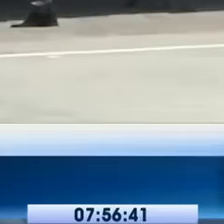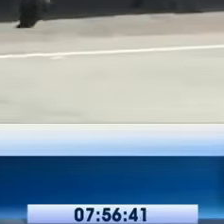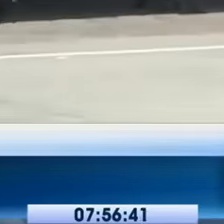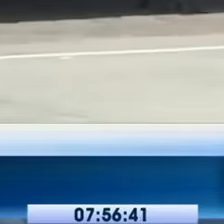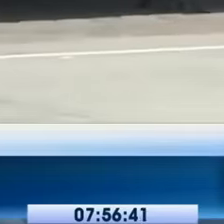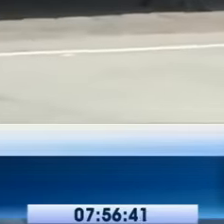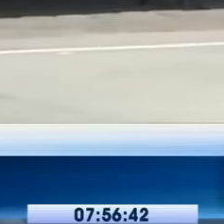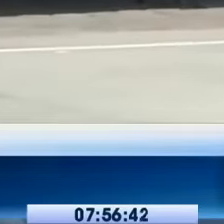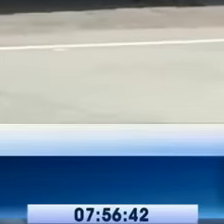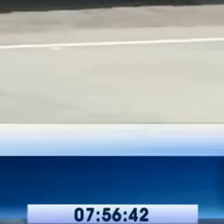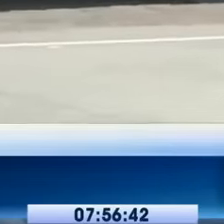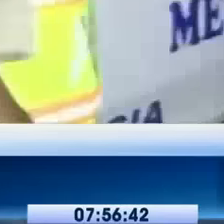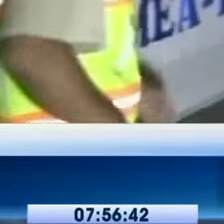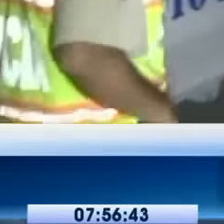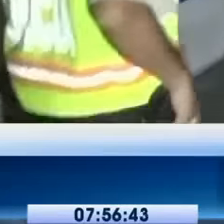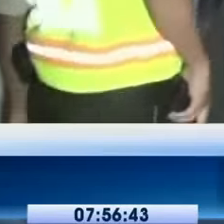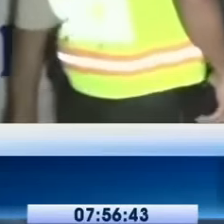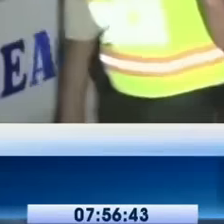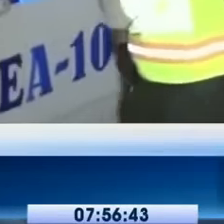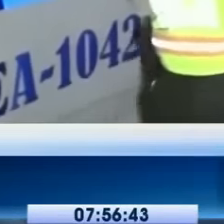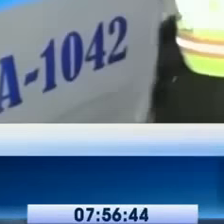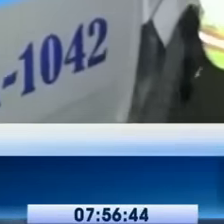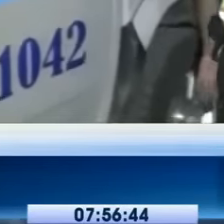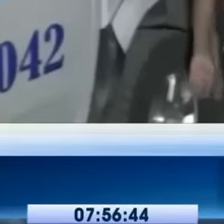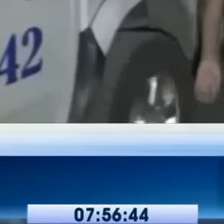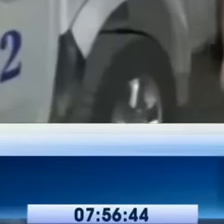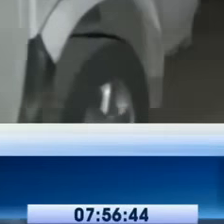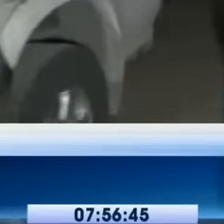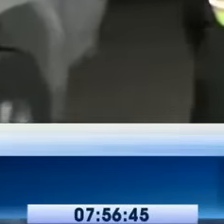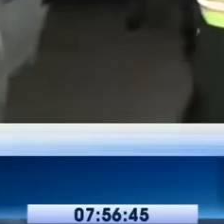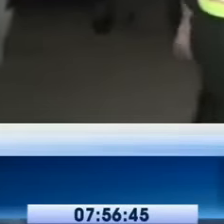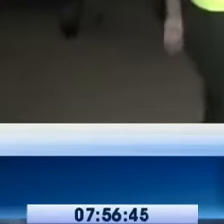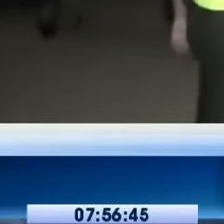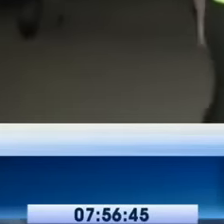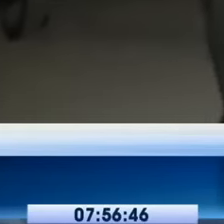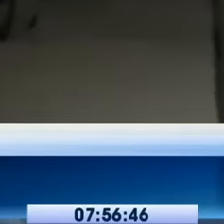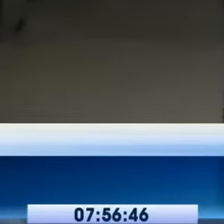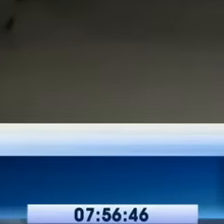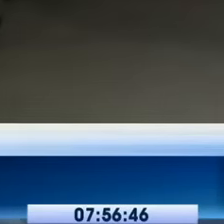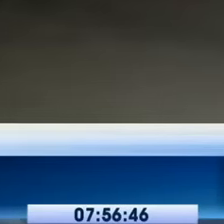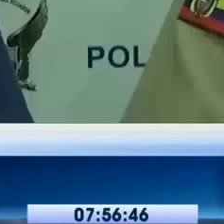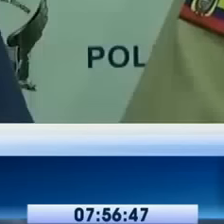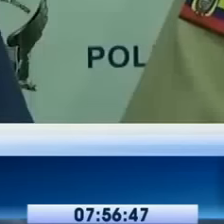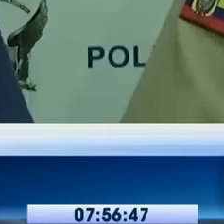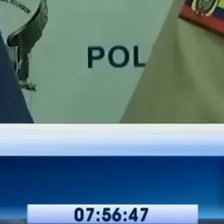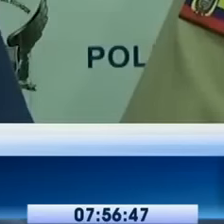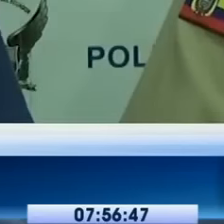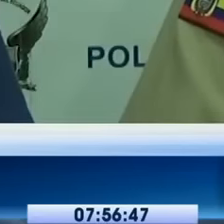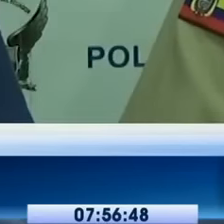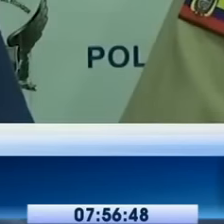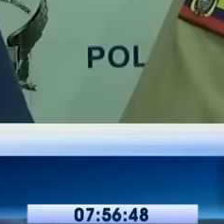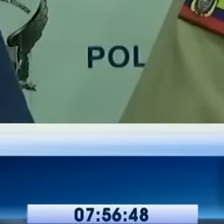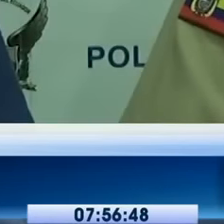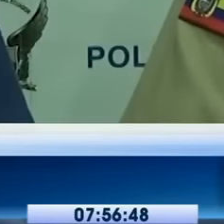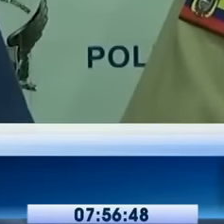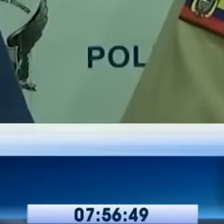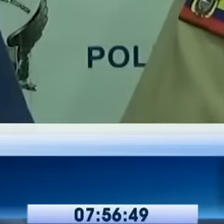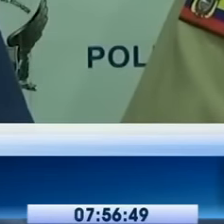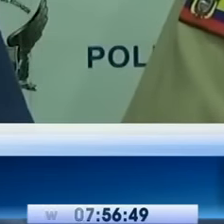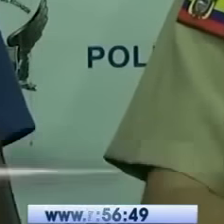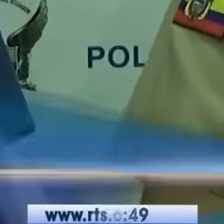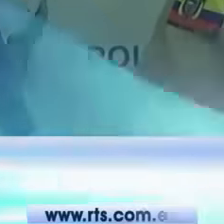la policía durante un operativo antinarcóticos ejecutado este fin de semana en Manta. Dos personas fueron detenidas. De Rolando L. y